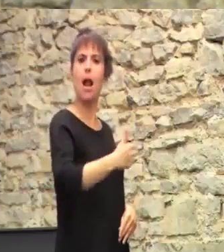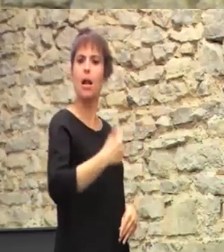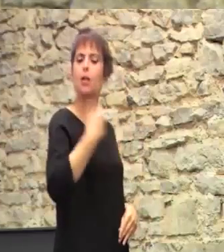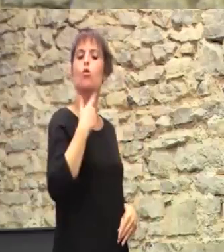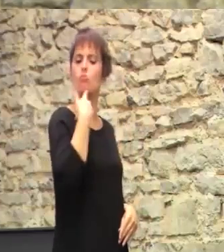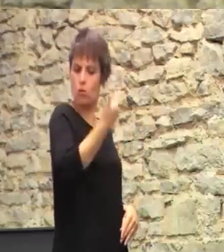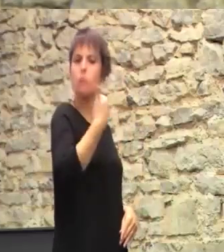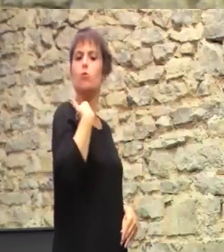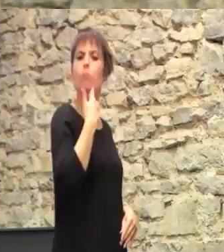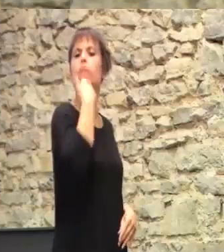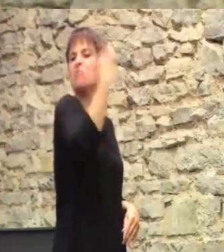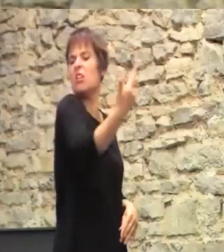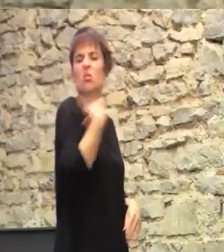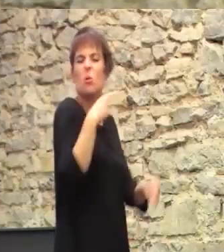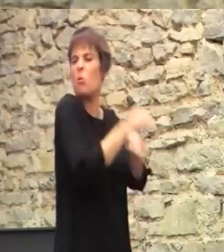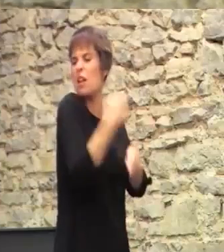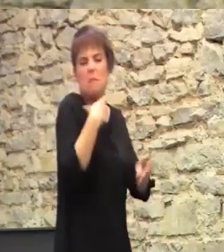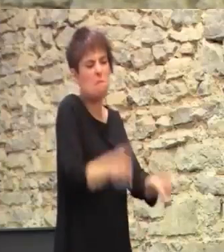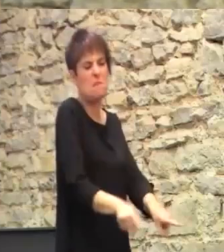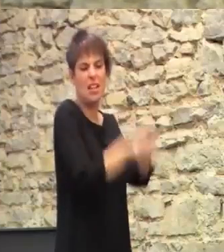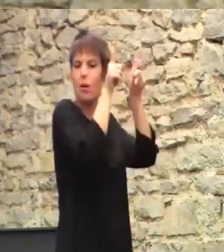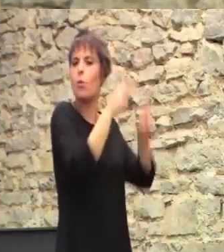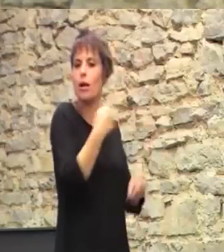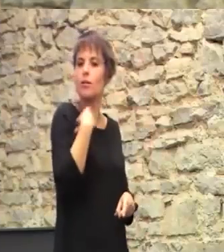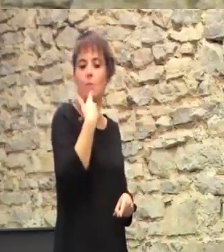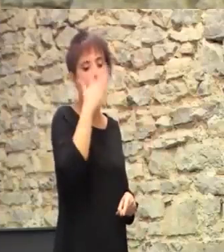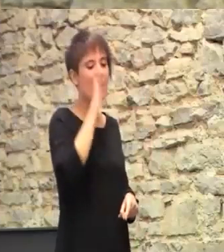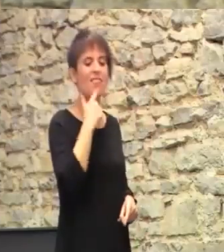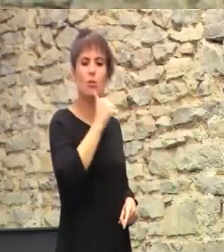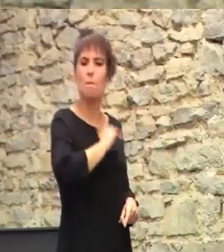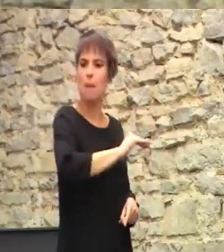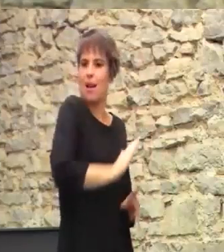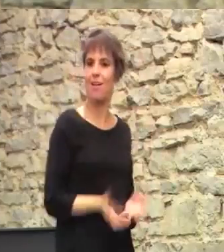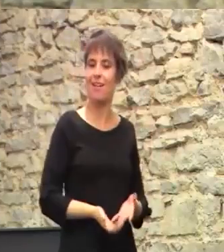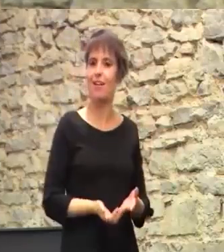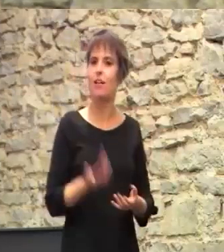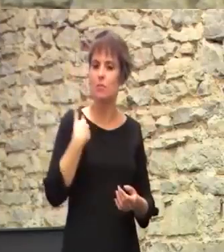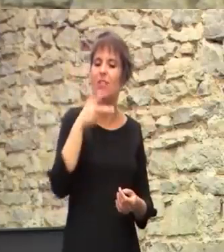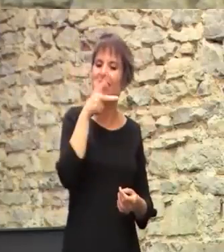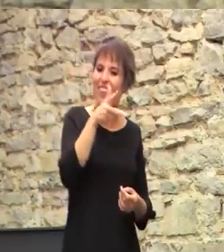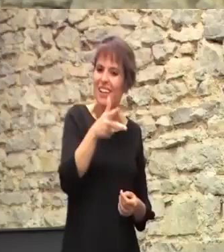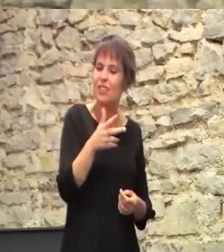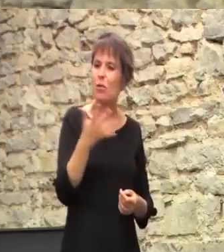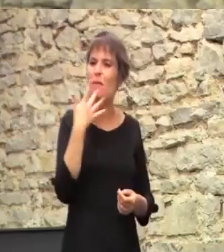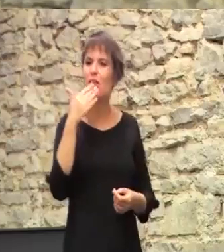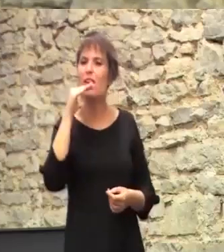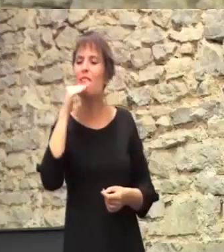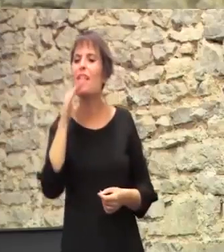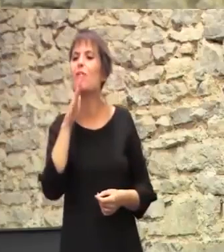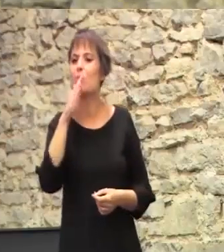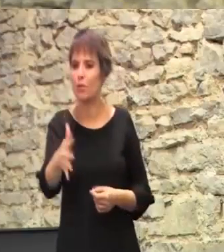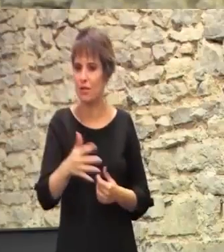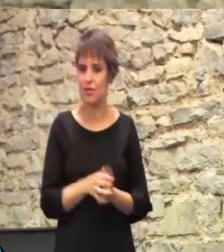eso lo dicen como mira yo no cuido y me da igual y no sé qué y en realidad tú dices bueno tiene derecho pero porque te ofende porque te